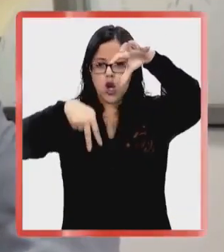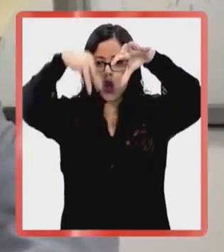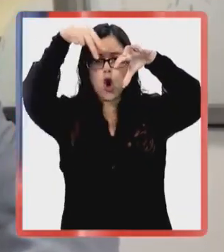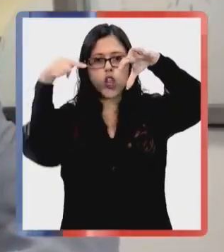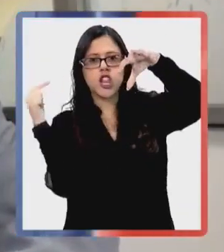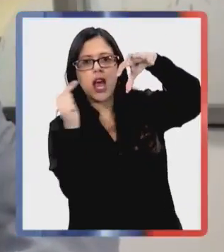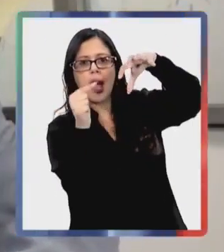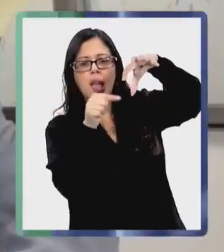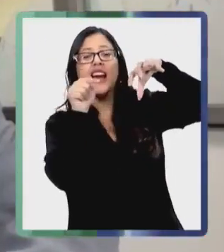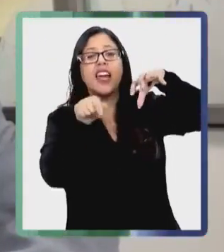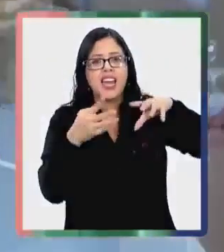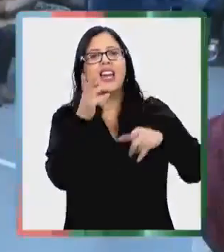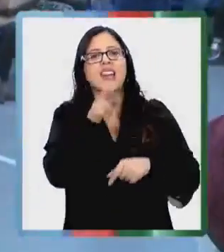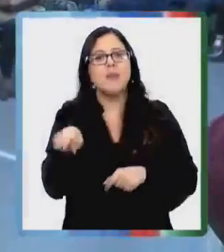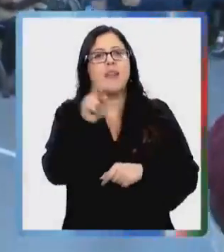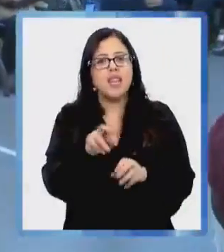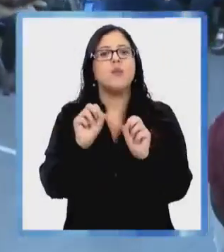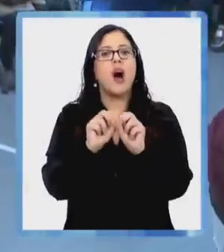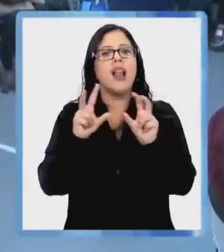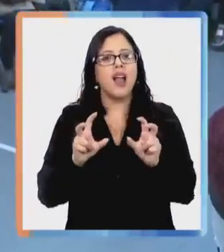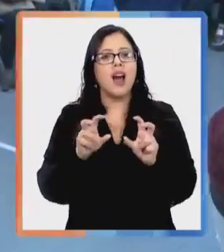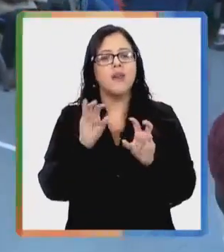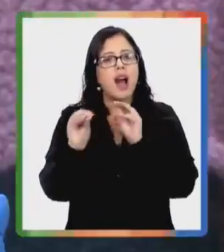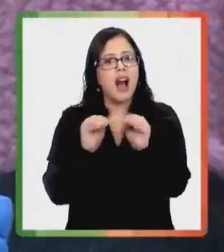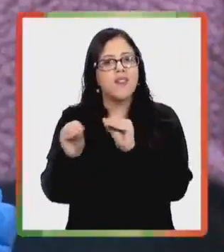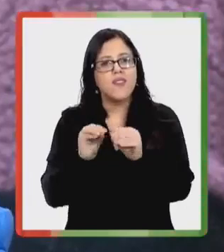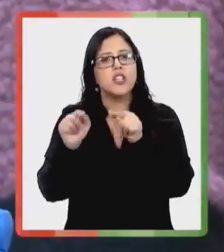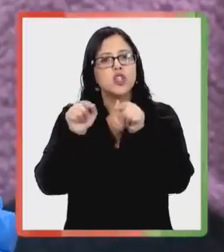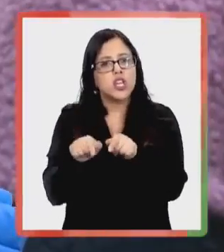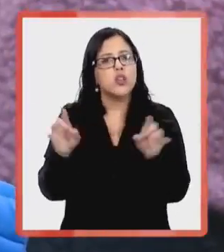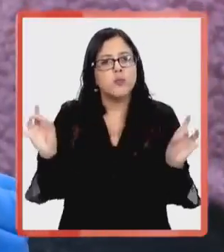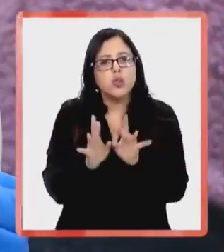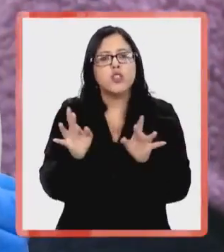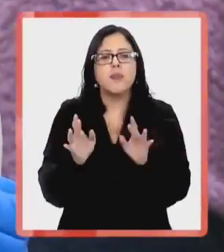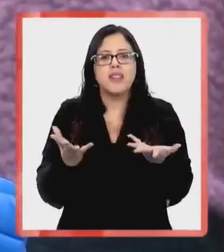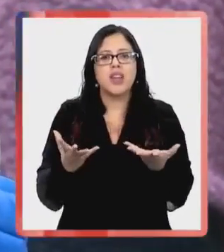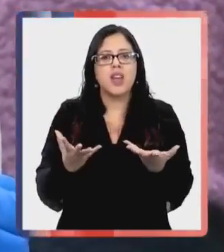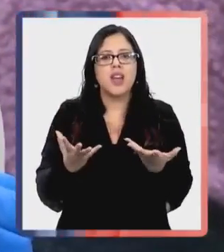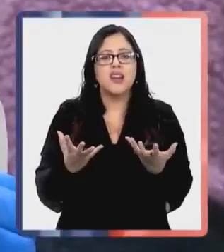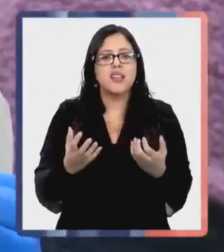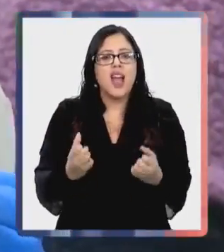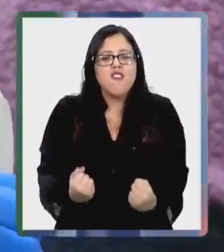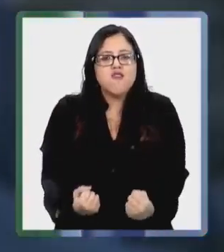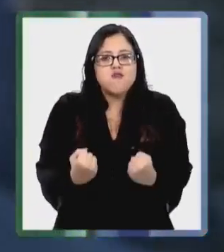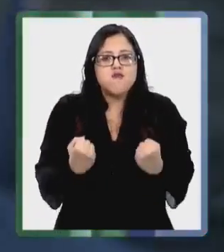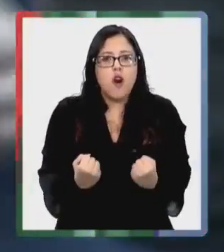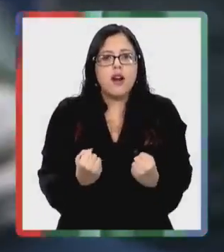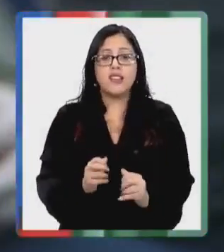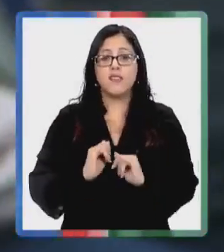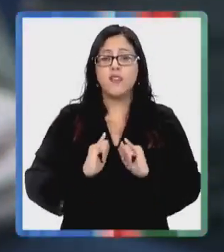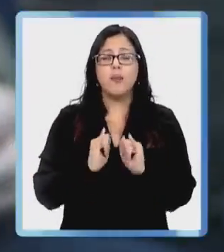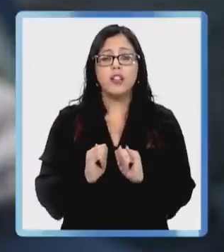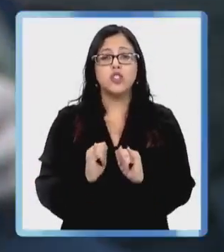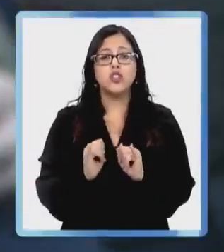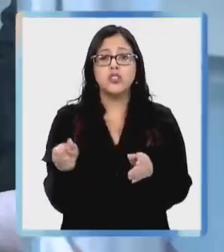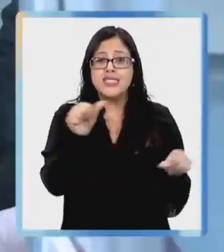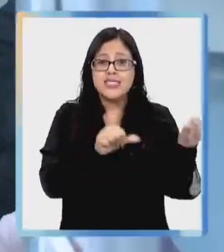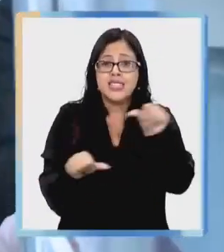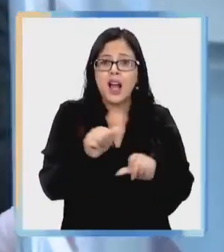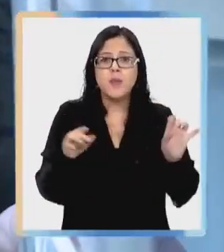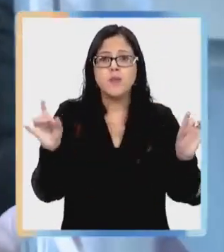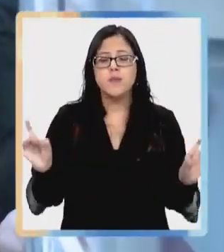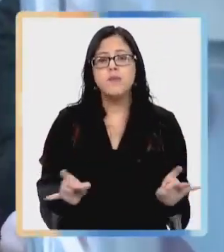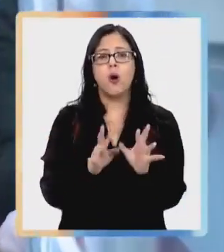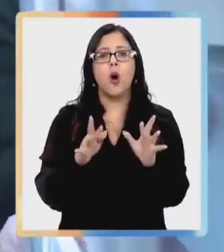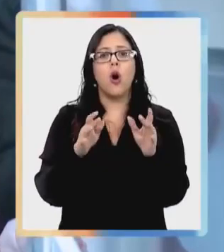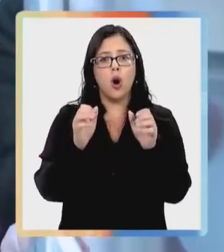insistimos en que había alarmas, había señales de que esto iba a venir fuerte, había información científica de que esto podría